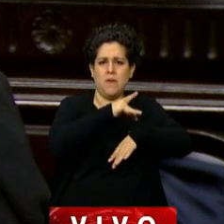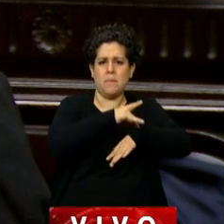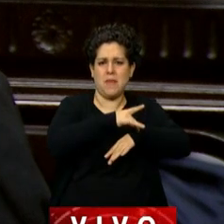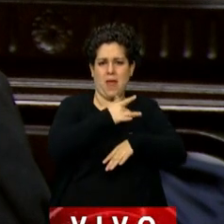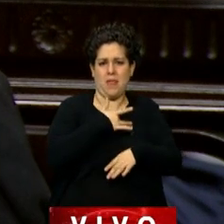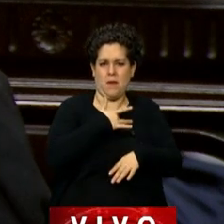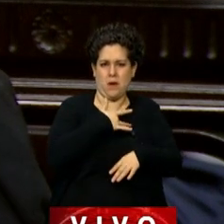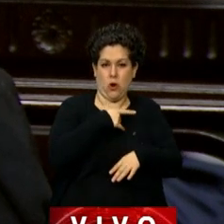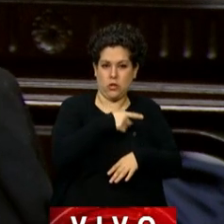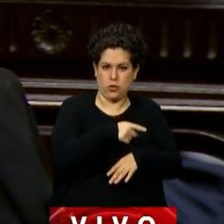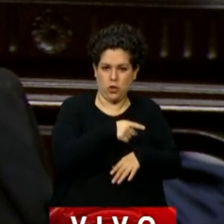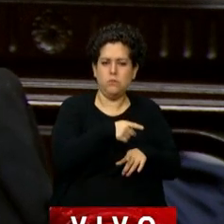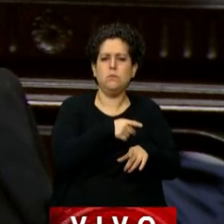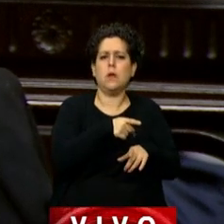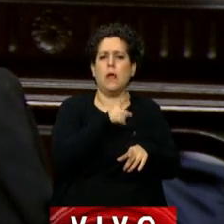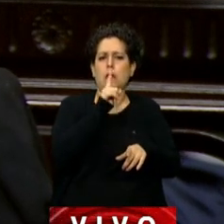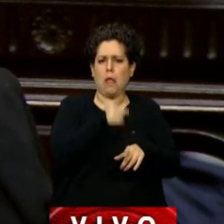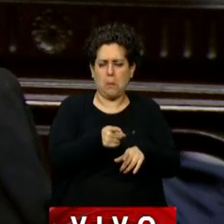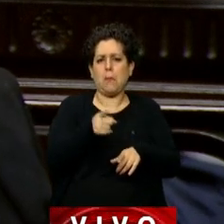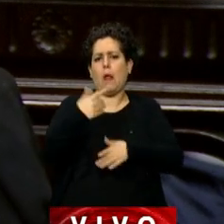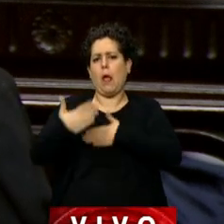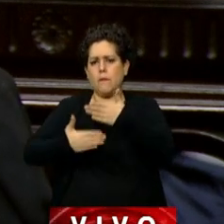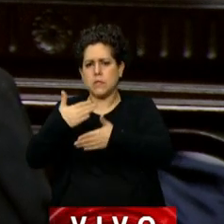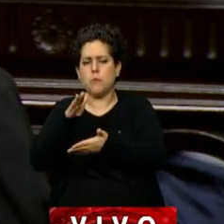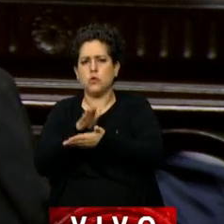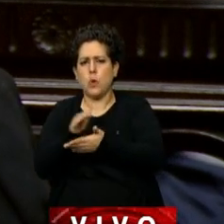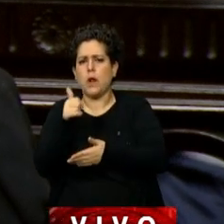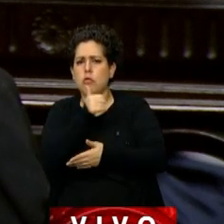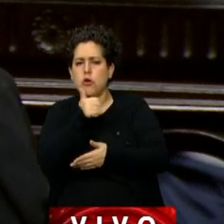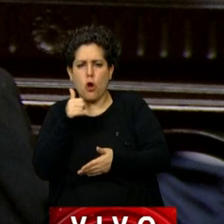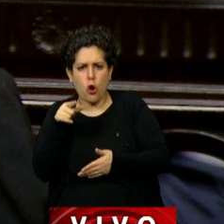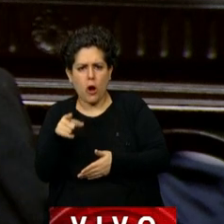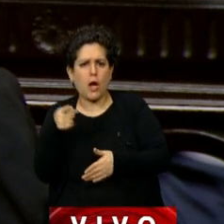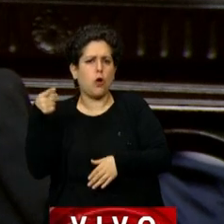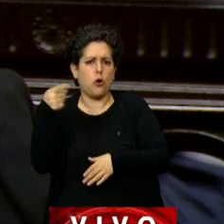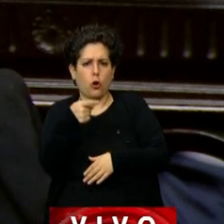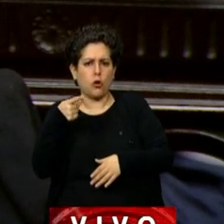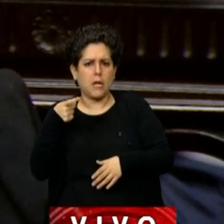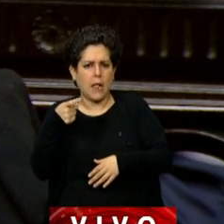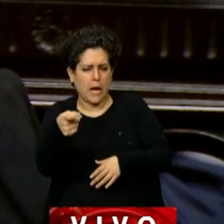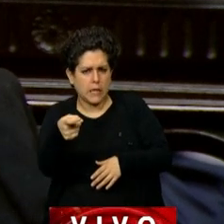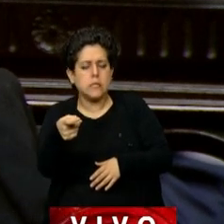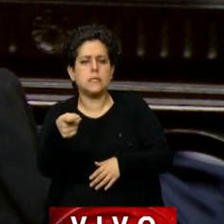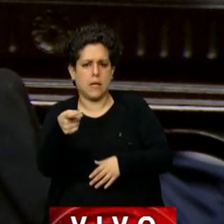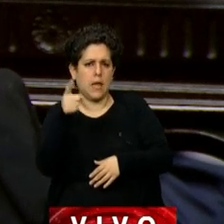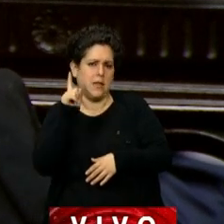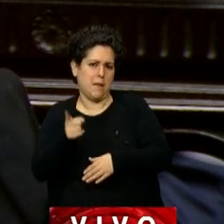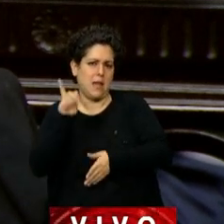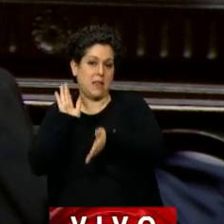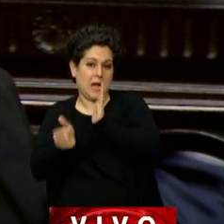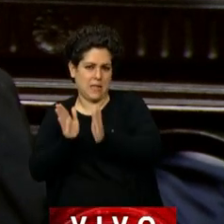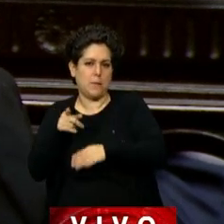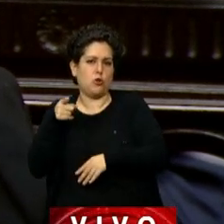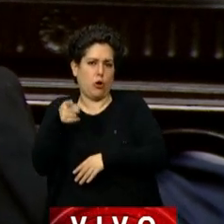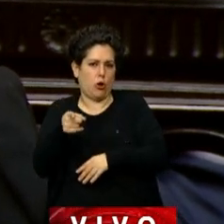vasculares, así como avanzamos en las drogas contra el cáncer, en los tratamientos